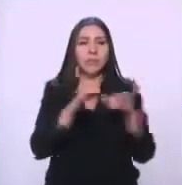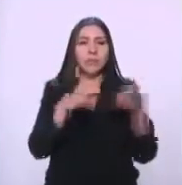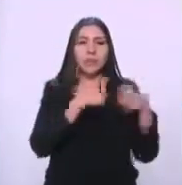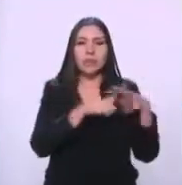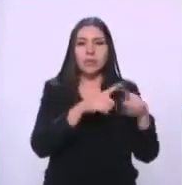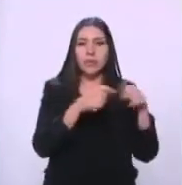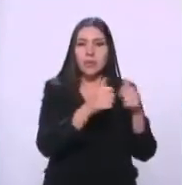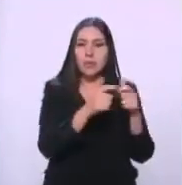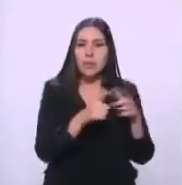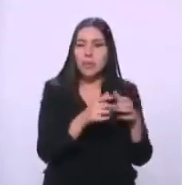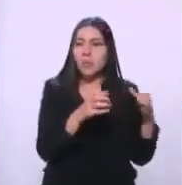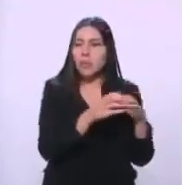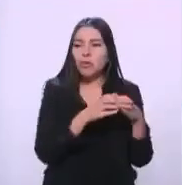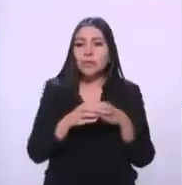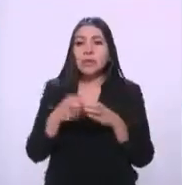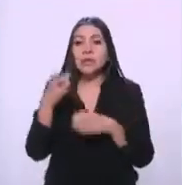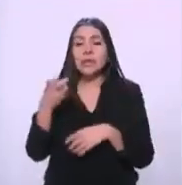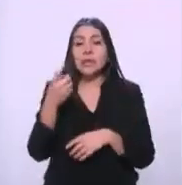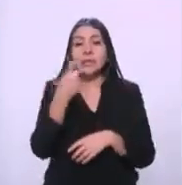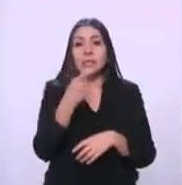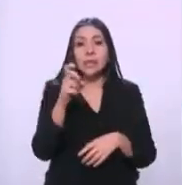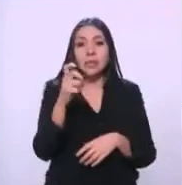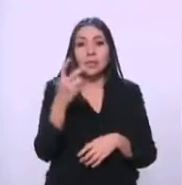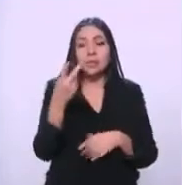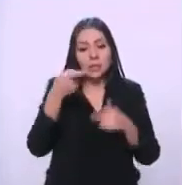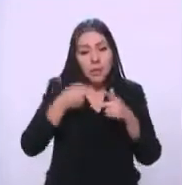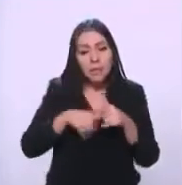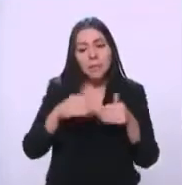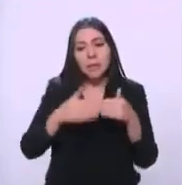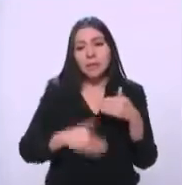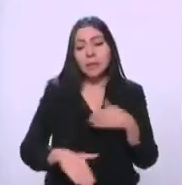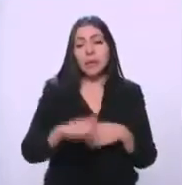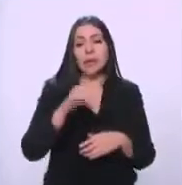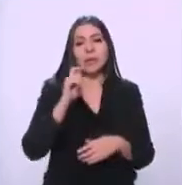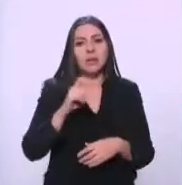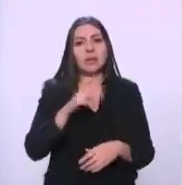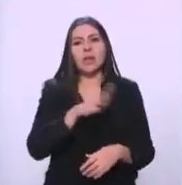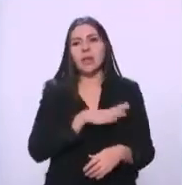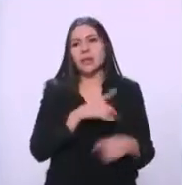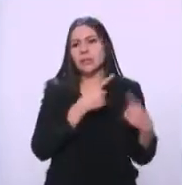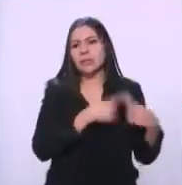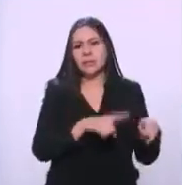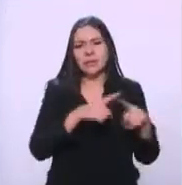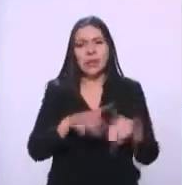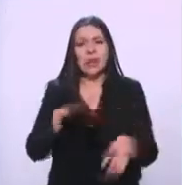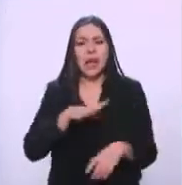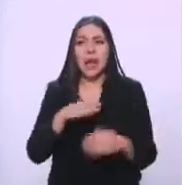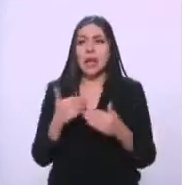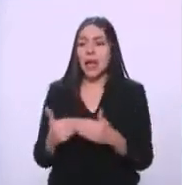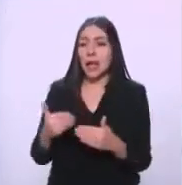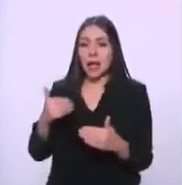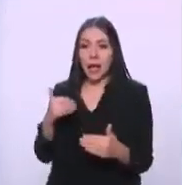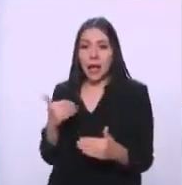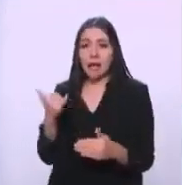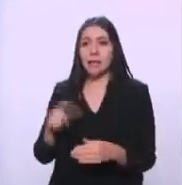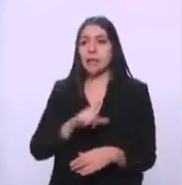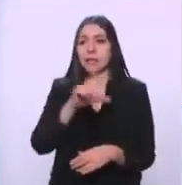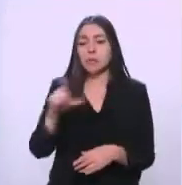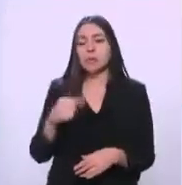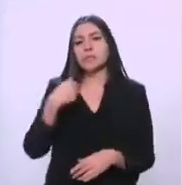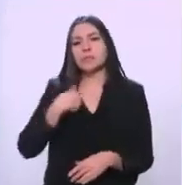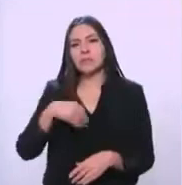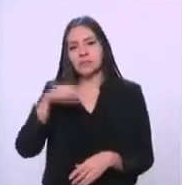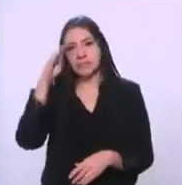y de movimientos que surgieron a partir del 132, que evidentemente no son todos, los hay antes y los habrá después, pero sí me parece